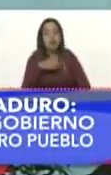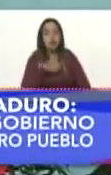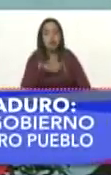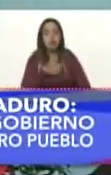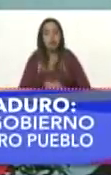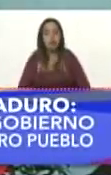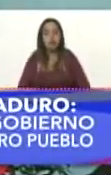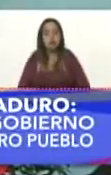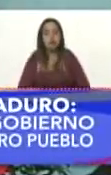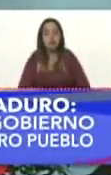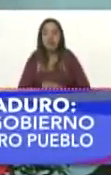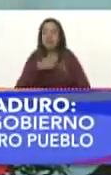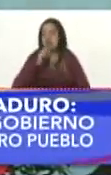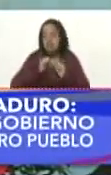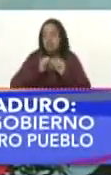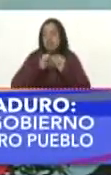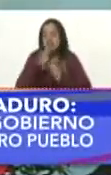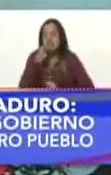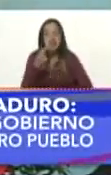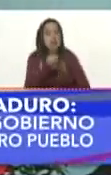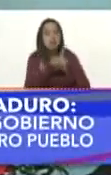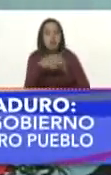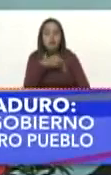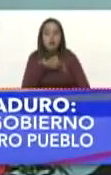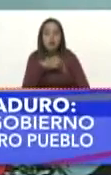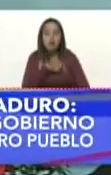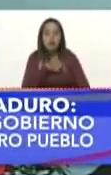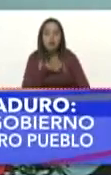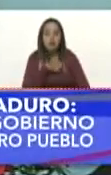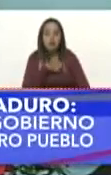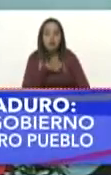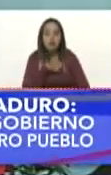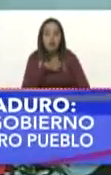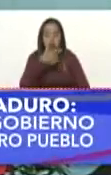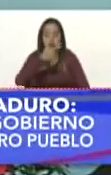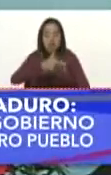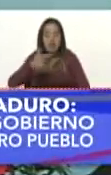y nos siguen subestimando. La oligarquía.